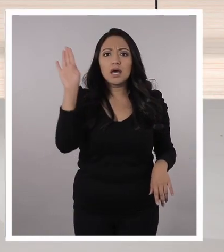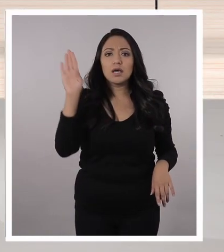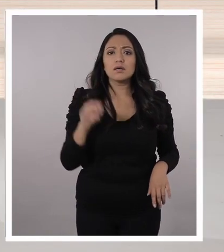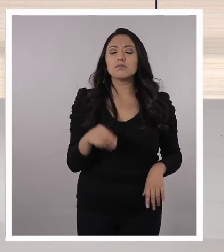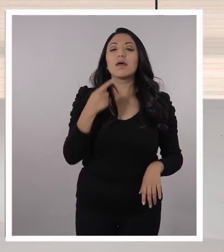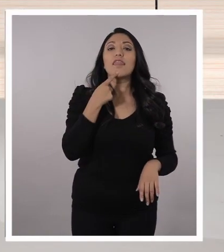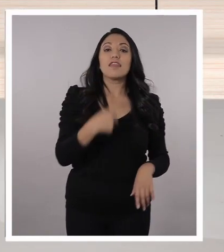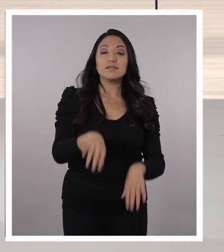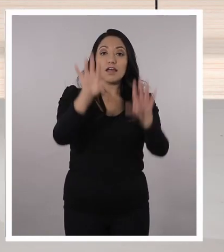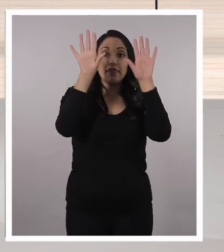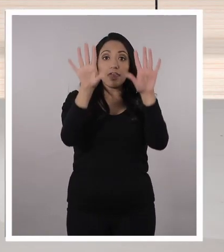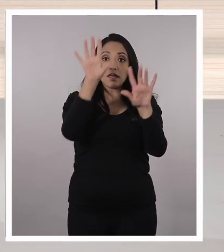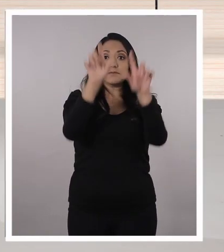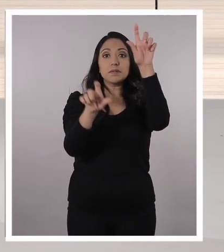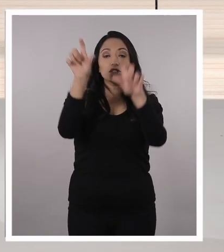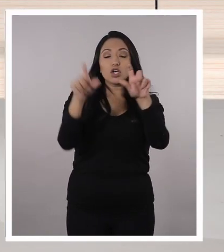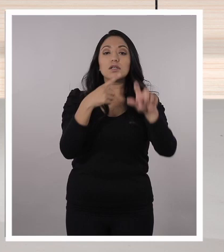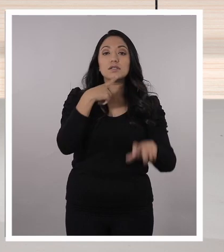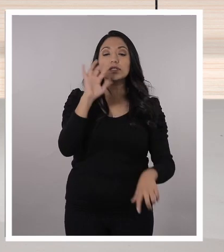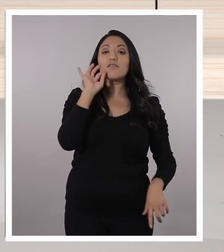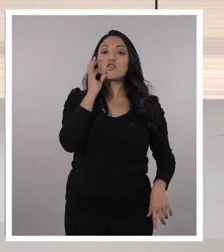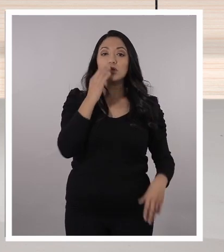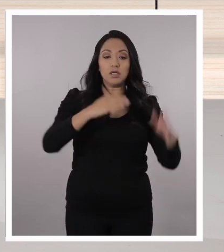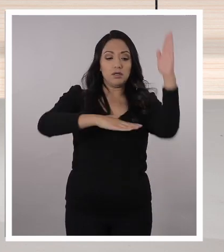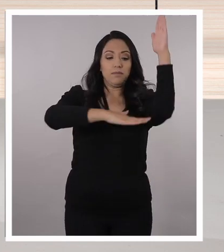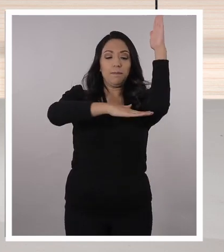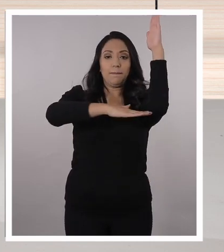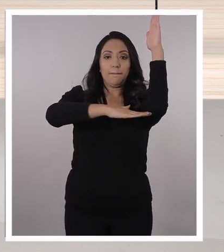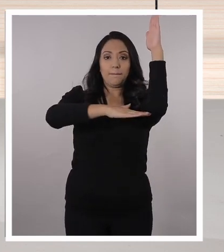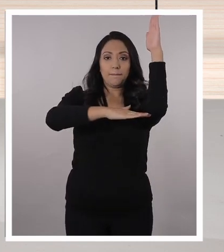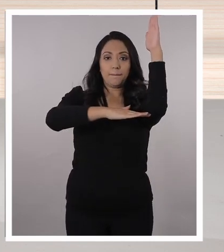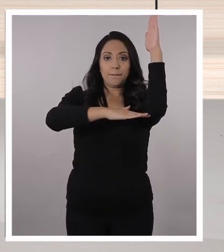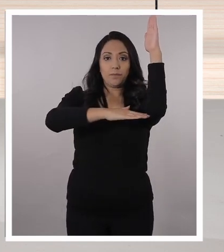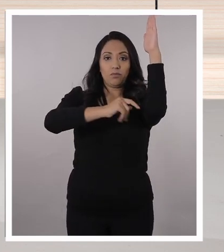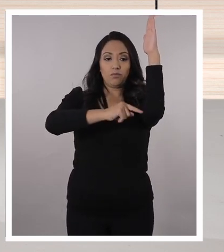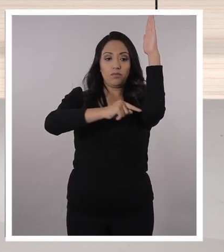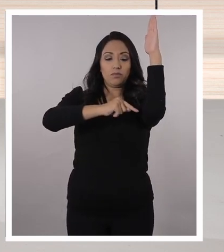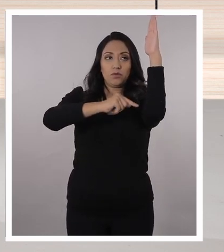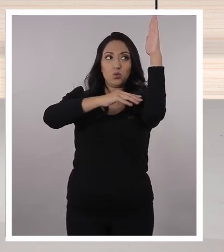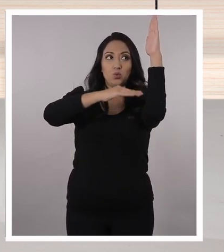dice? Hay 10 personas que eligieron fresa. Ok, dibujamos.